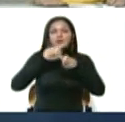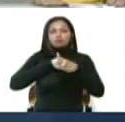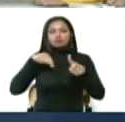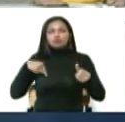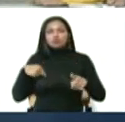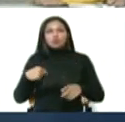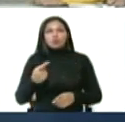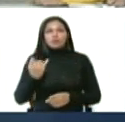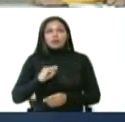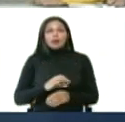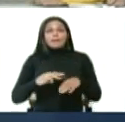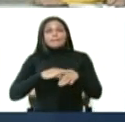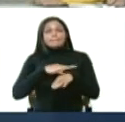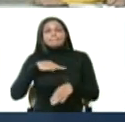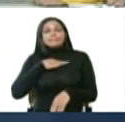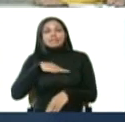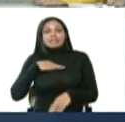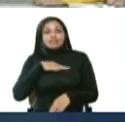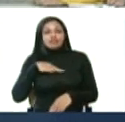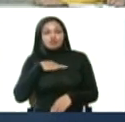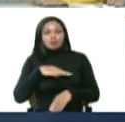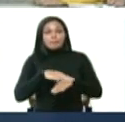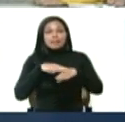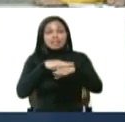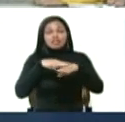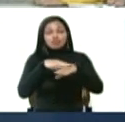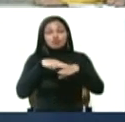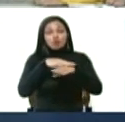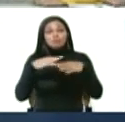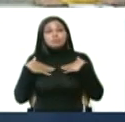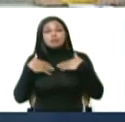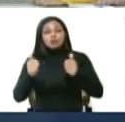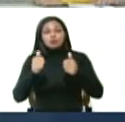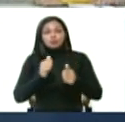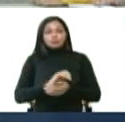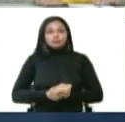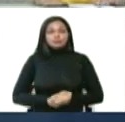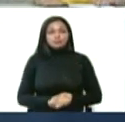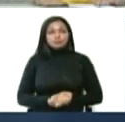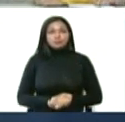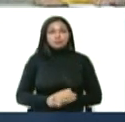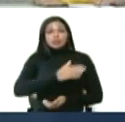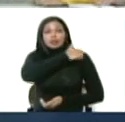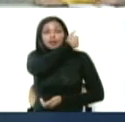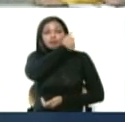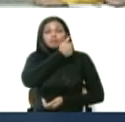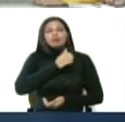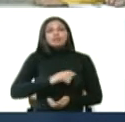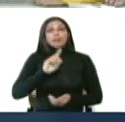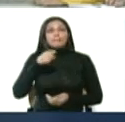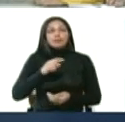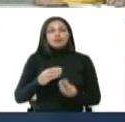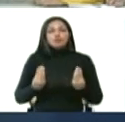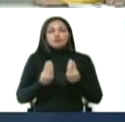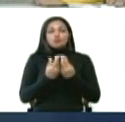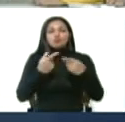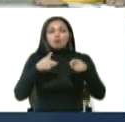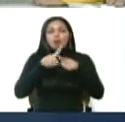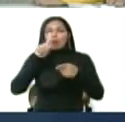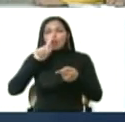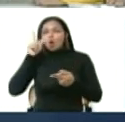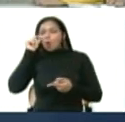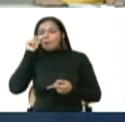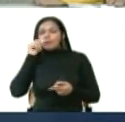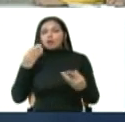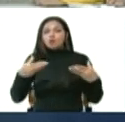es ministro, jefe de la misión Barrio Adentro, junto